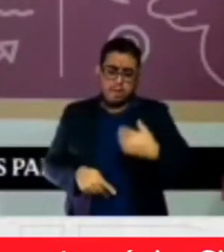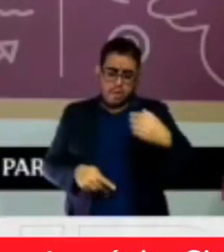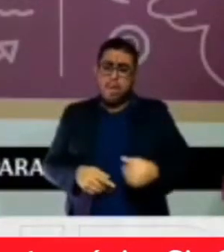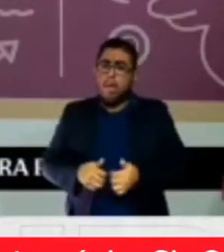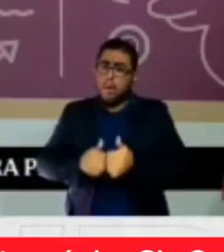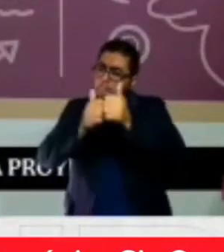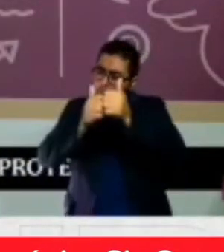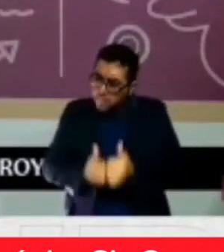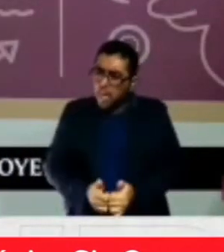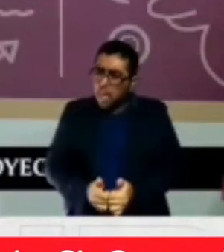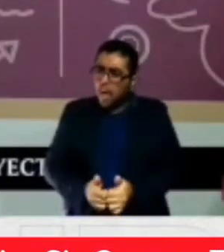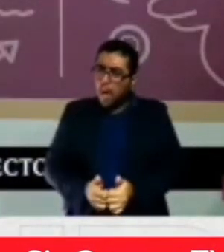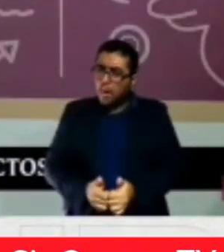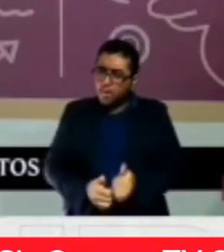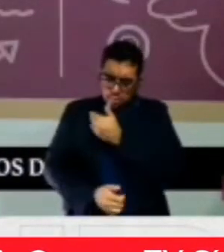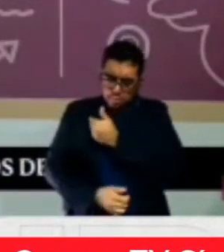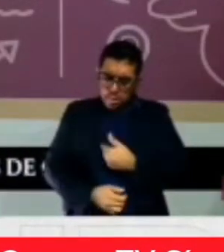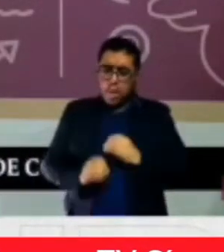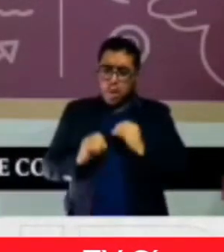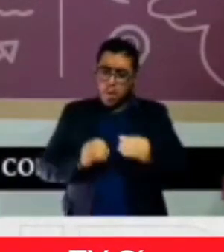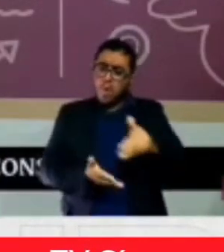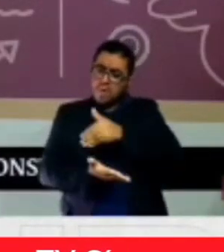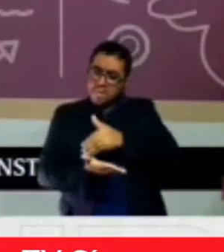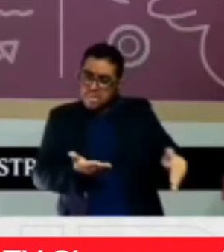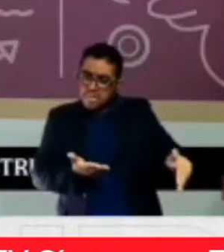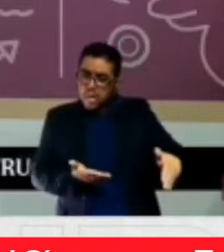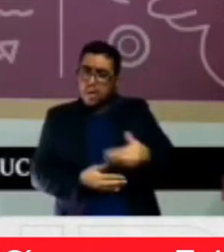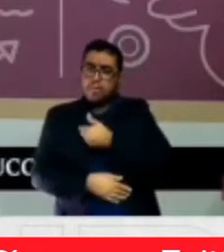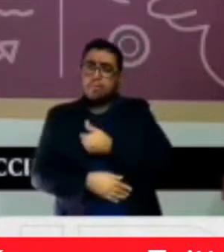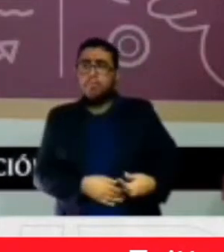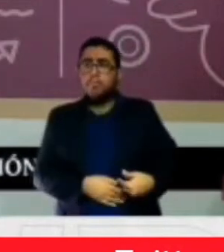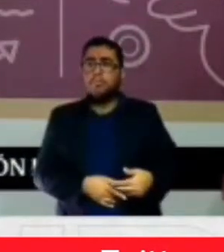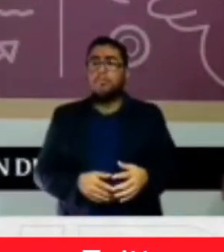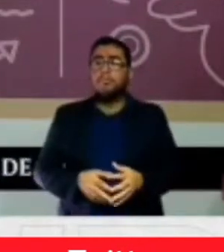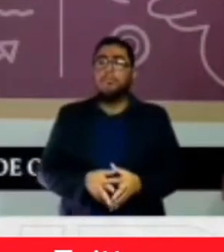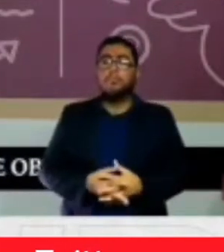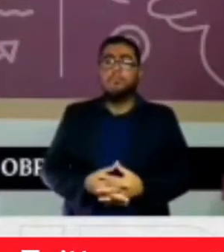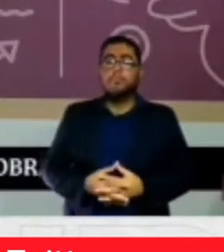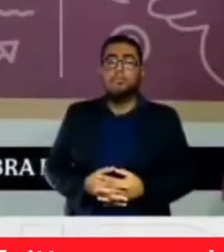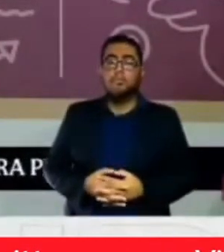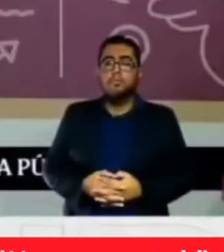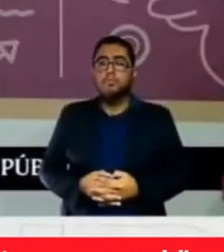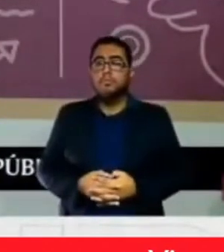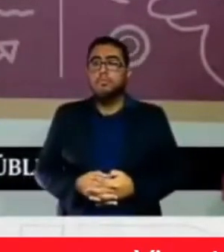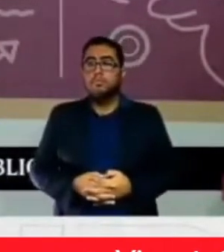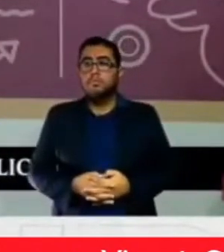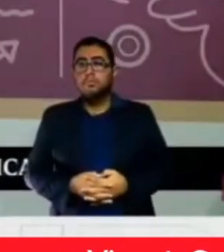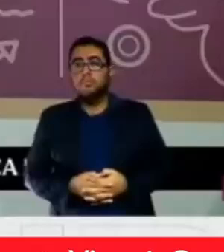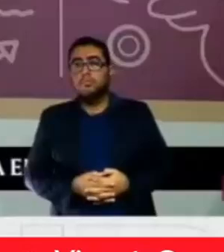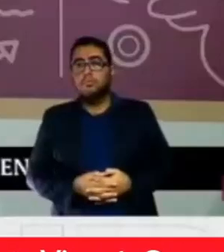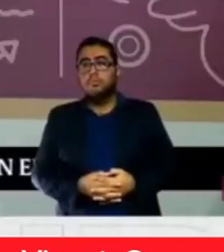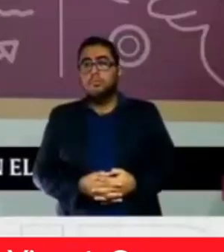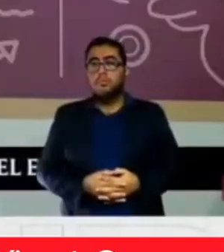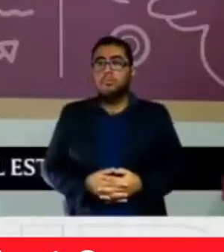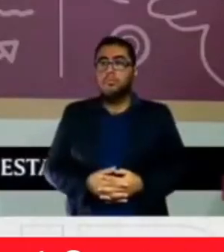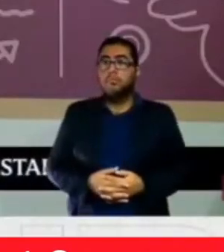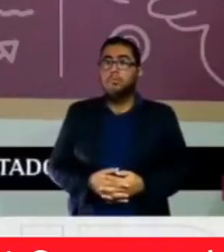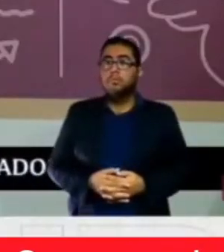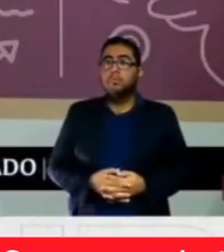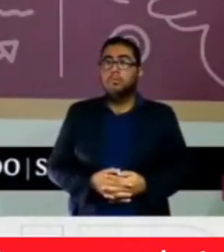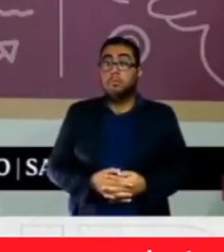al secretario de Seguridad, uno de los hombres más cercanos a la presidenta Claudia Sheinbaum Pardo,